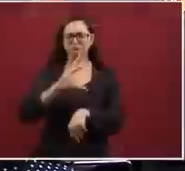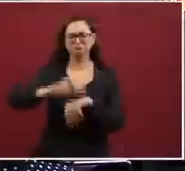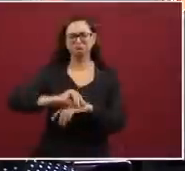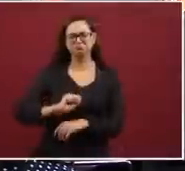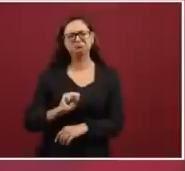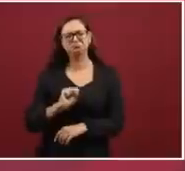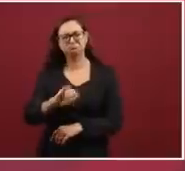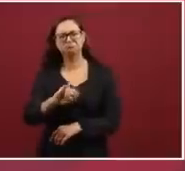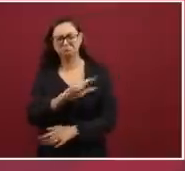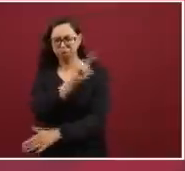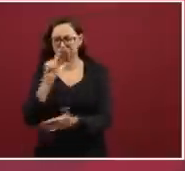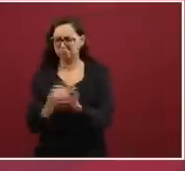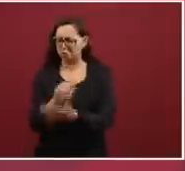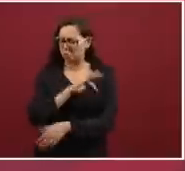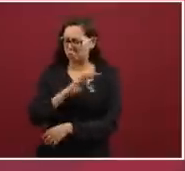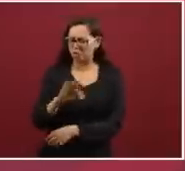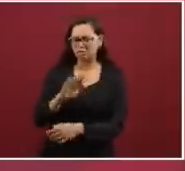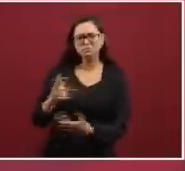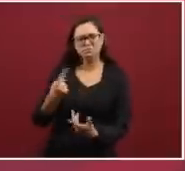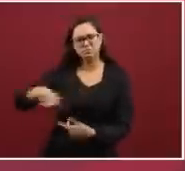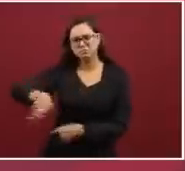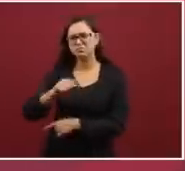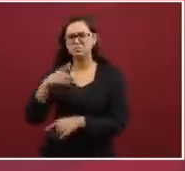que se tiene que